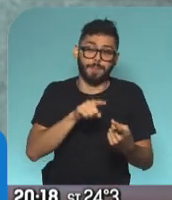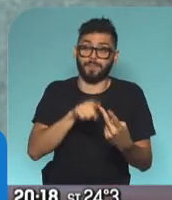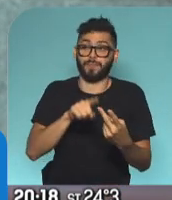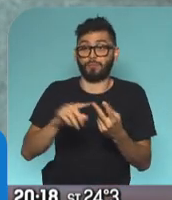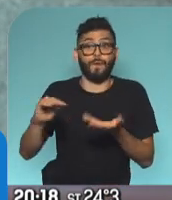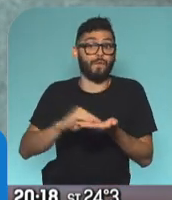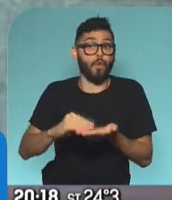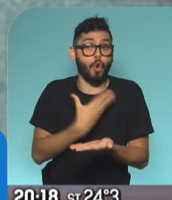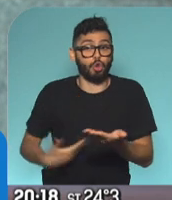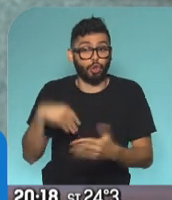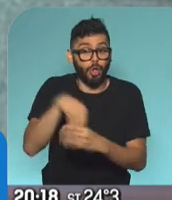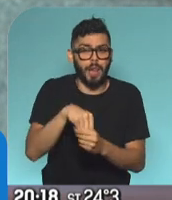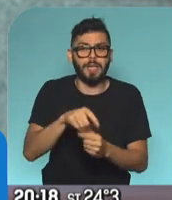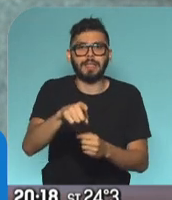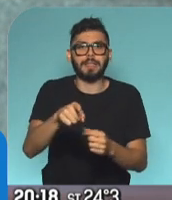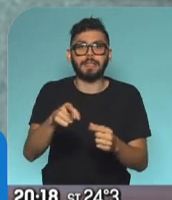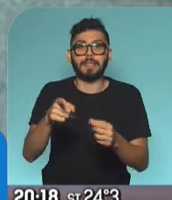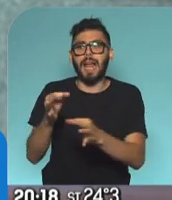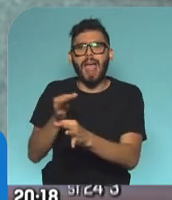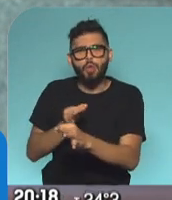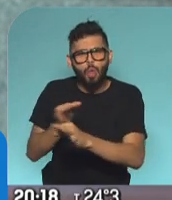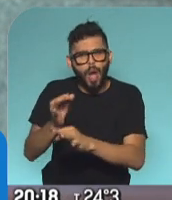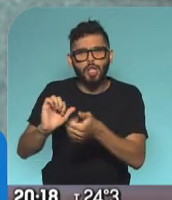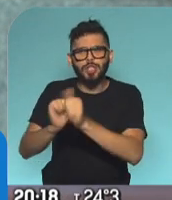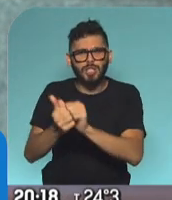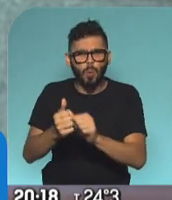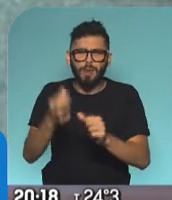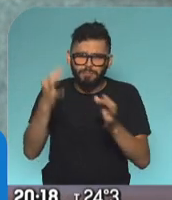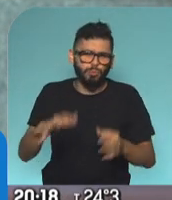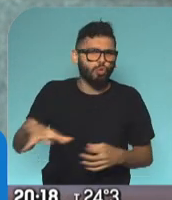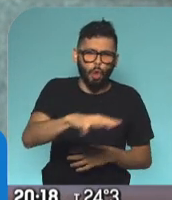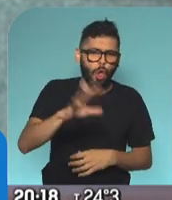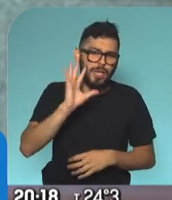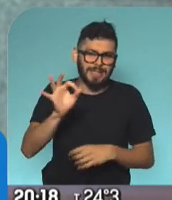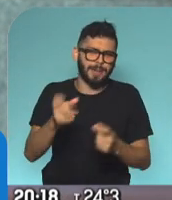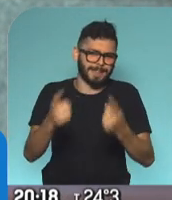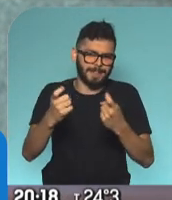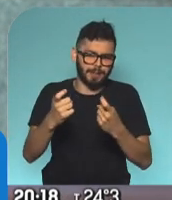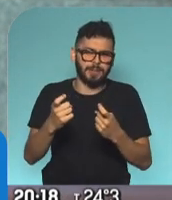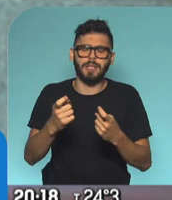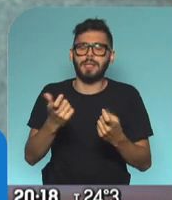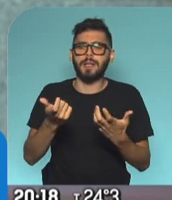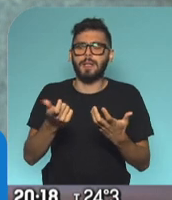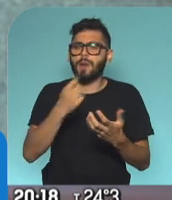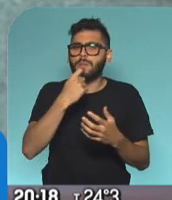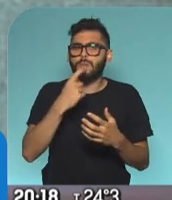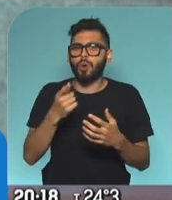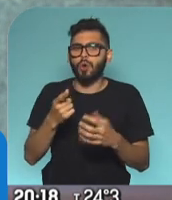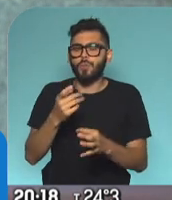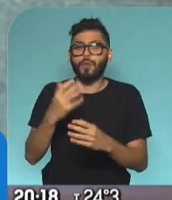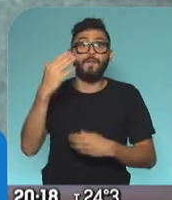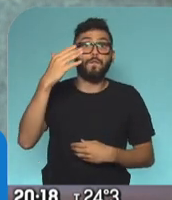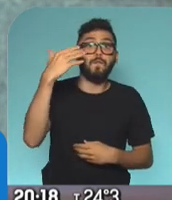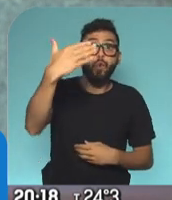la necesidad de avanzar sobre esa educación la tienen claro todos es decir si la educación si el futuro es igual la